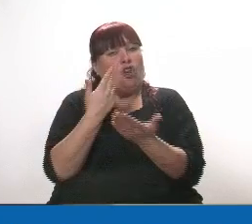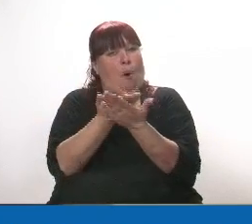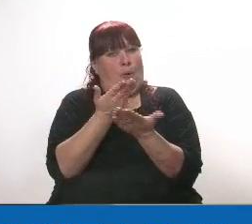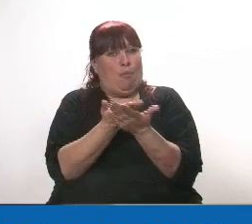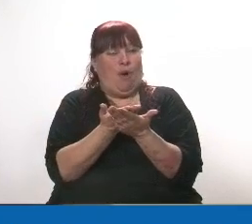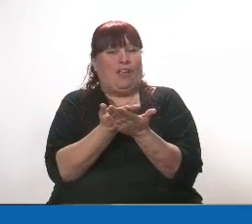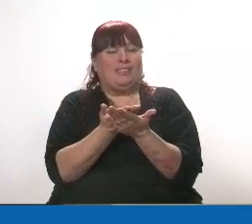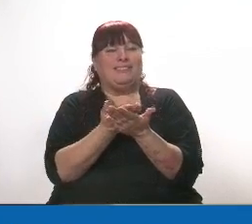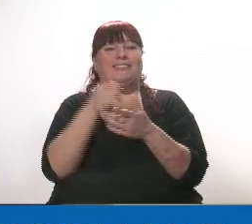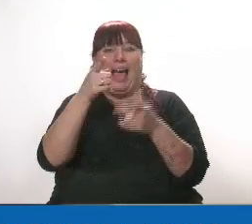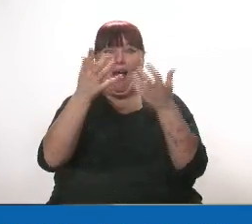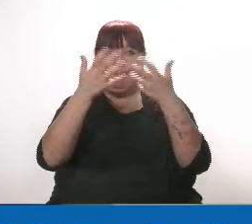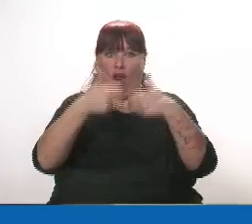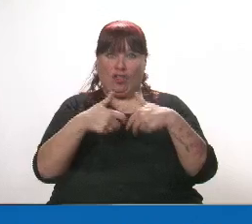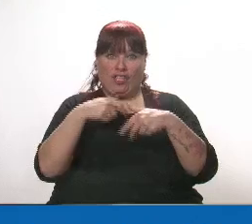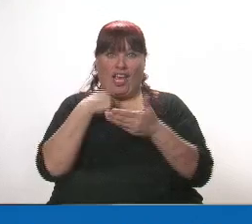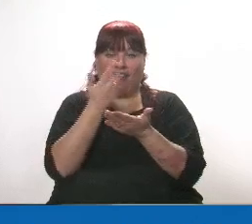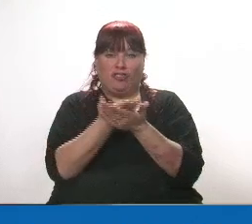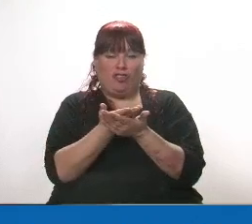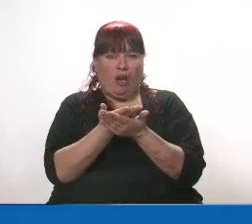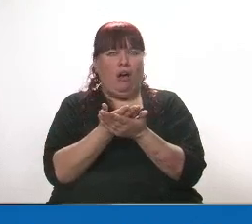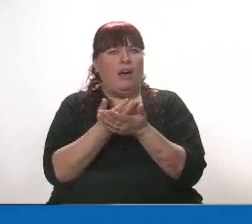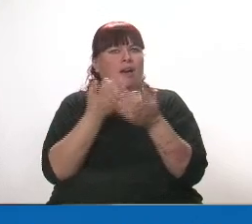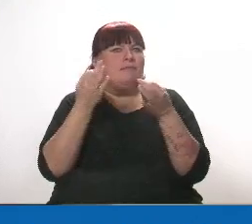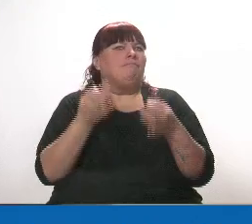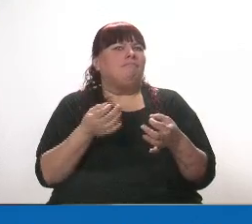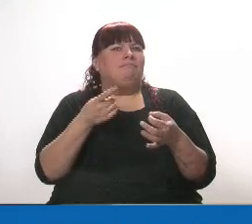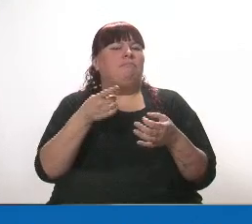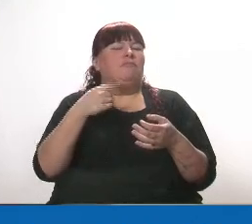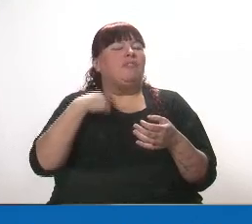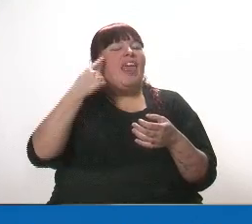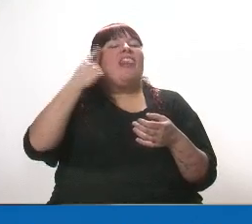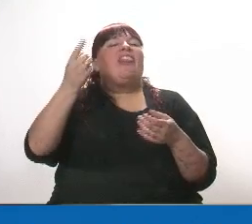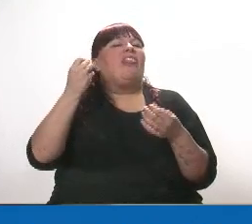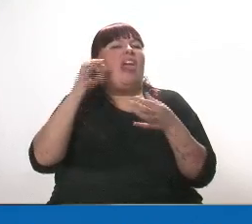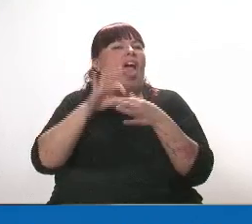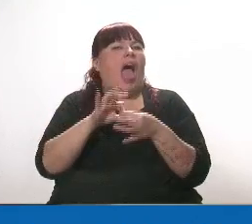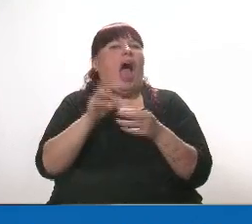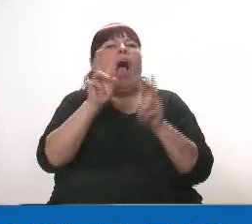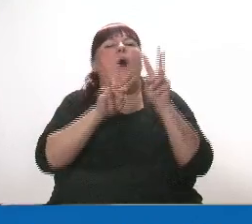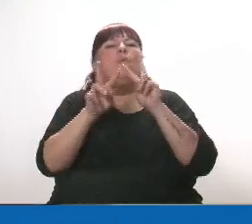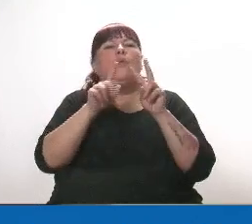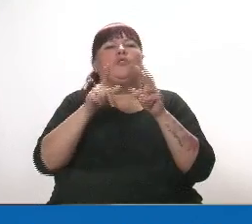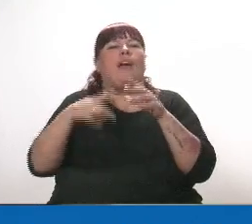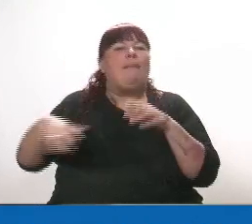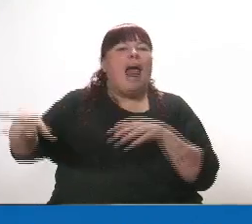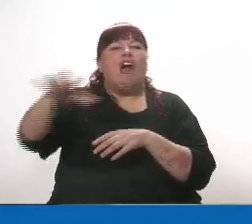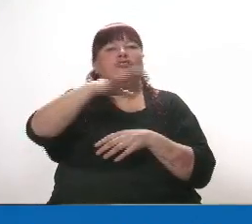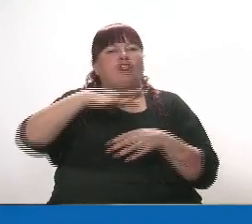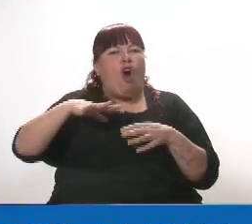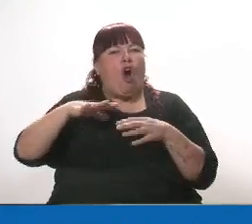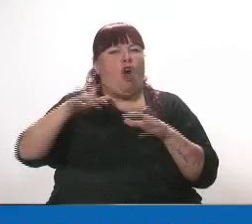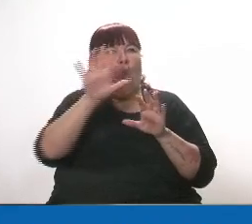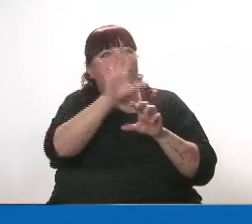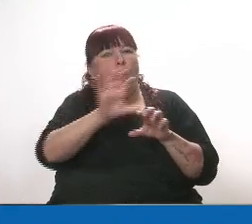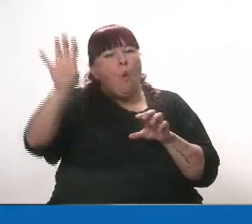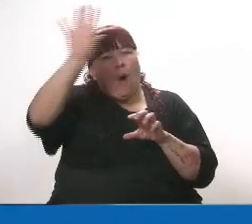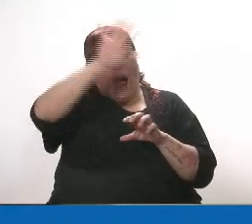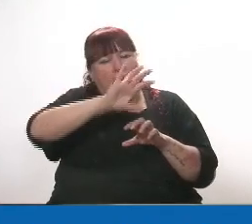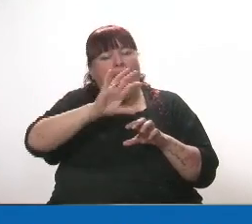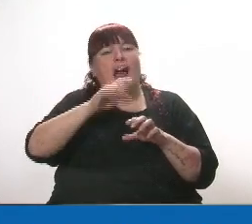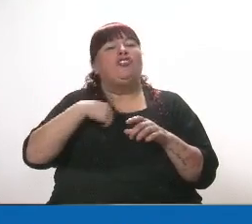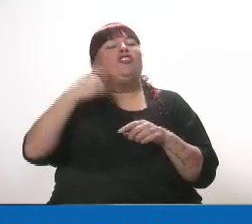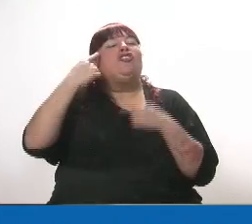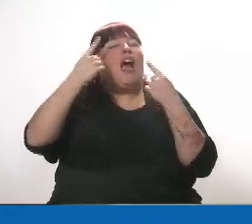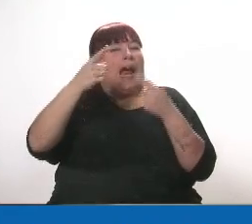ese ese proyecto claramente que mi idea tiene que ver con realizaciones colectivas de toda una región en la